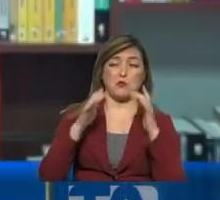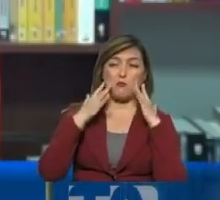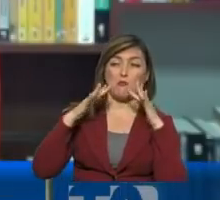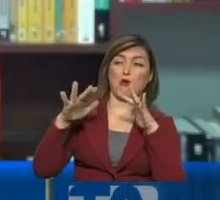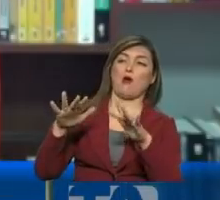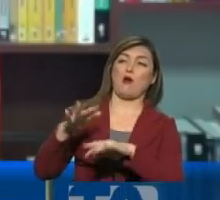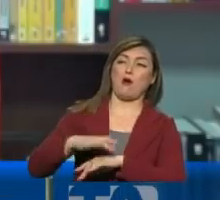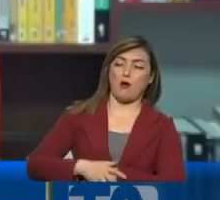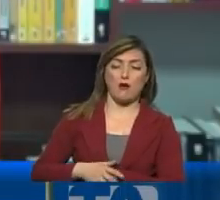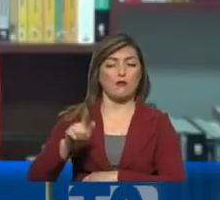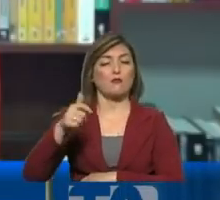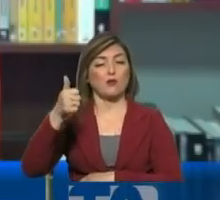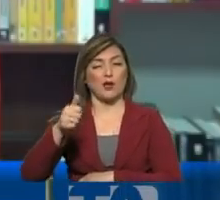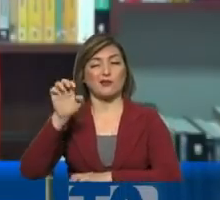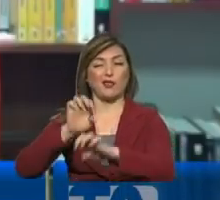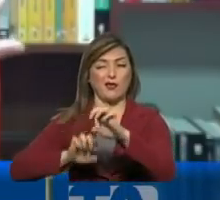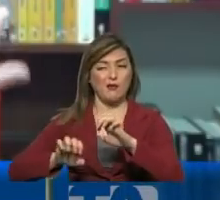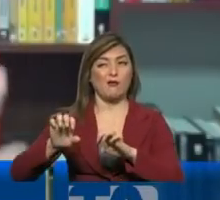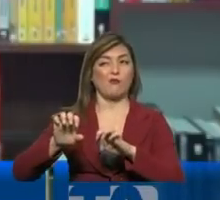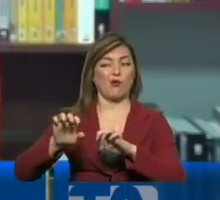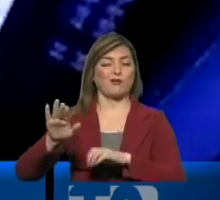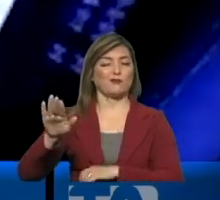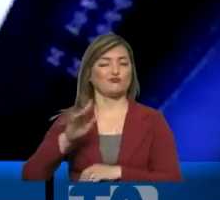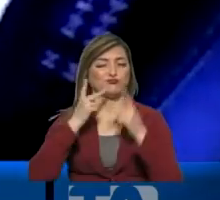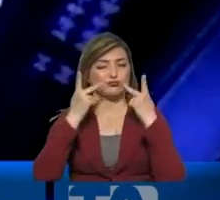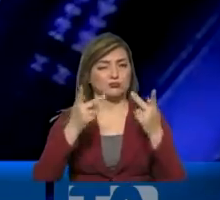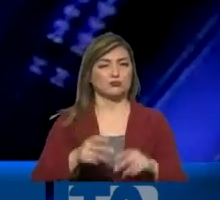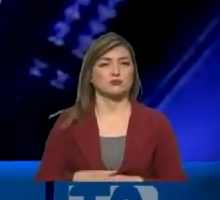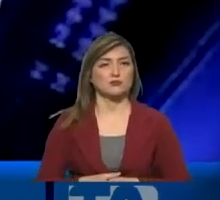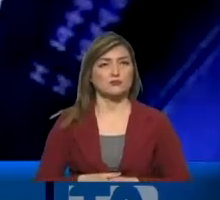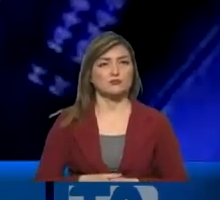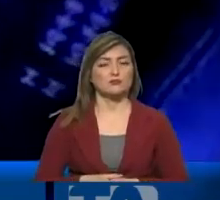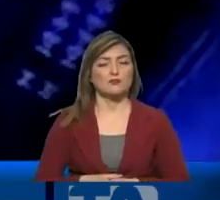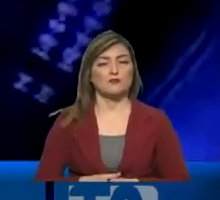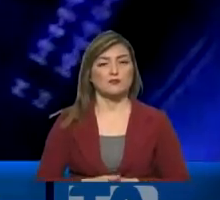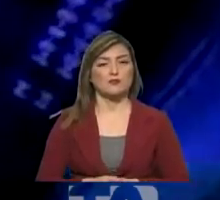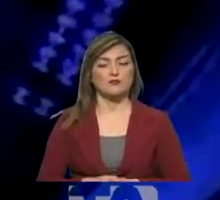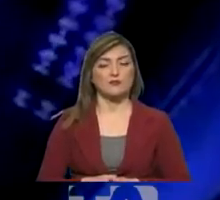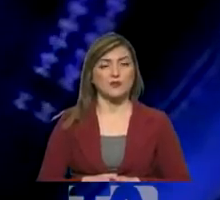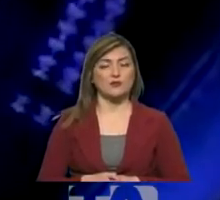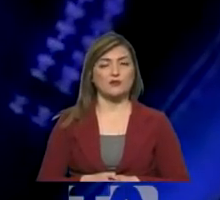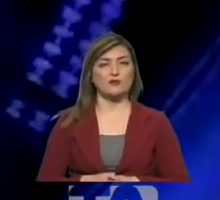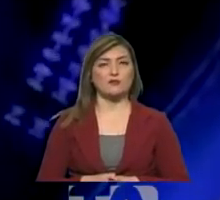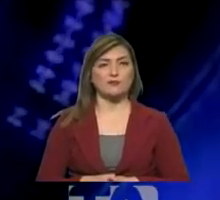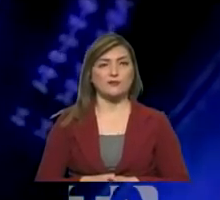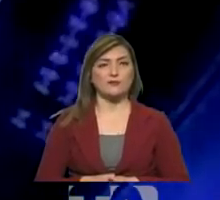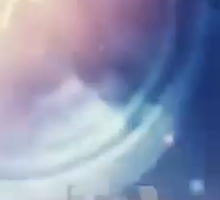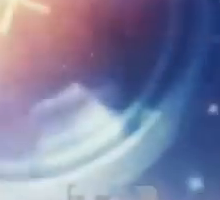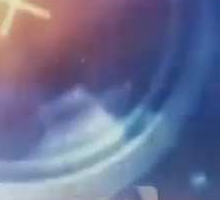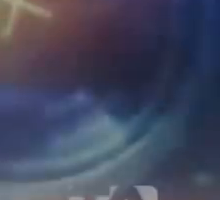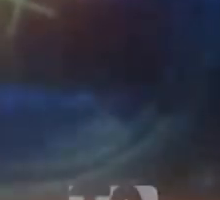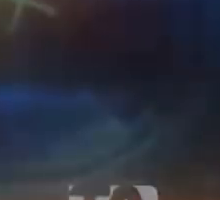autoridad, debe saber que se somete al escrutinio público. En Quito, Daniela Valencia, 24